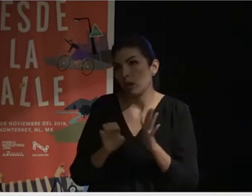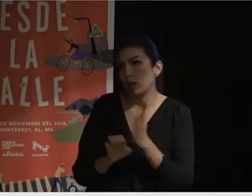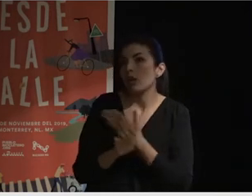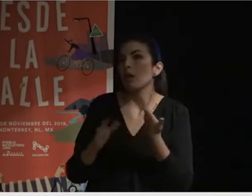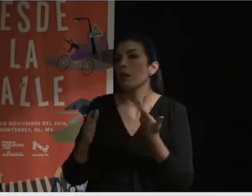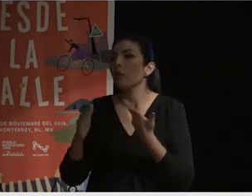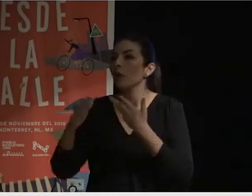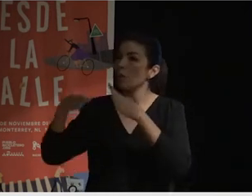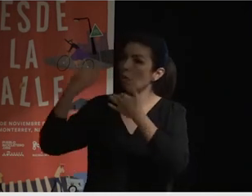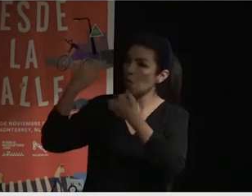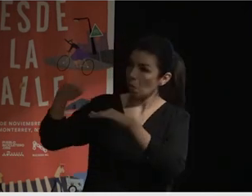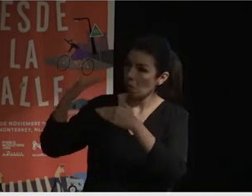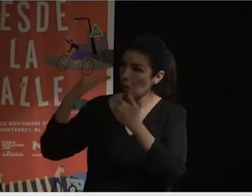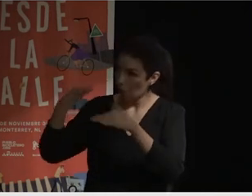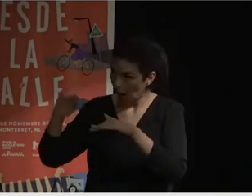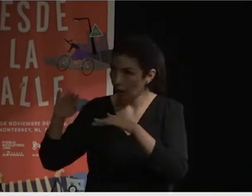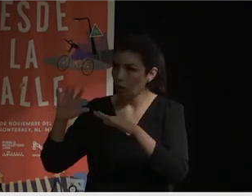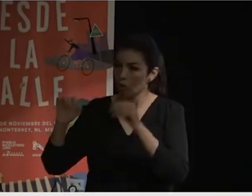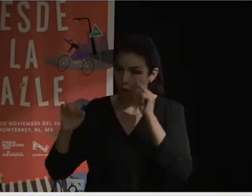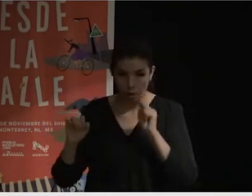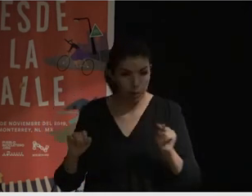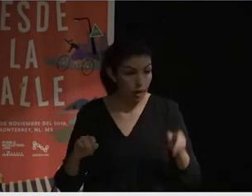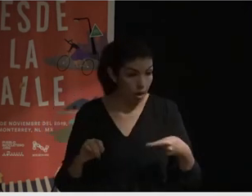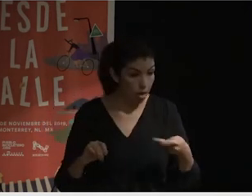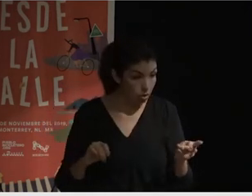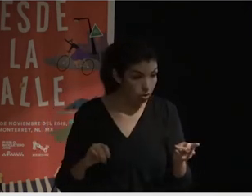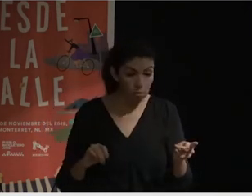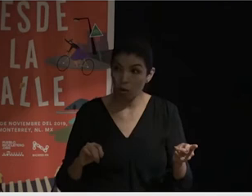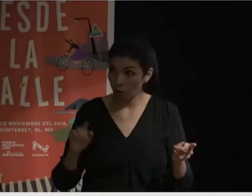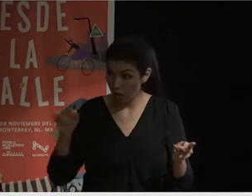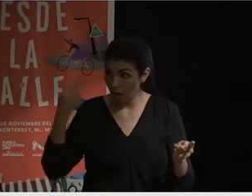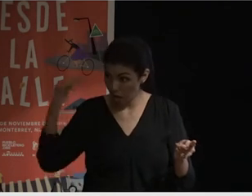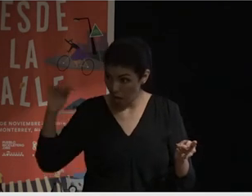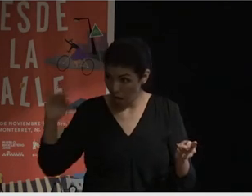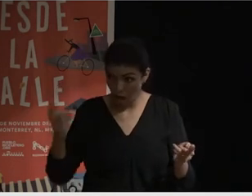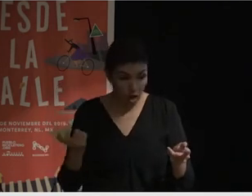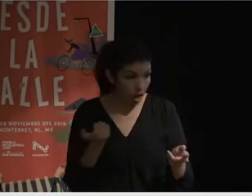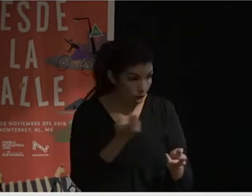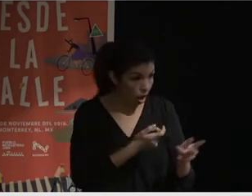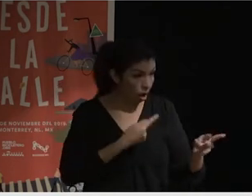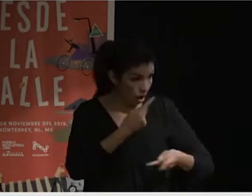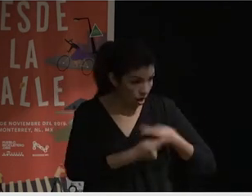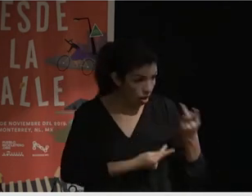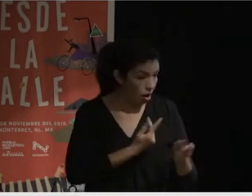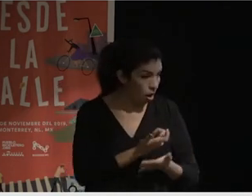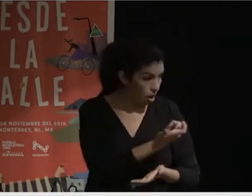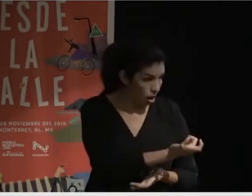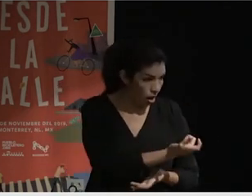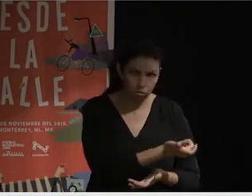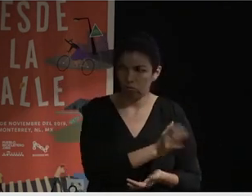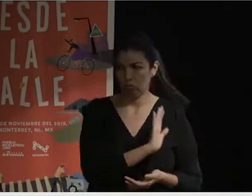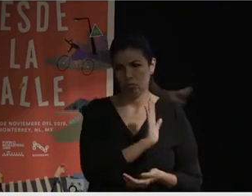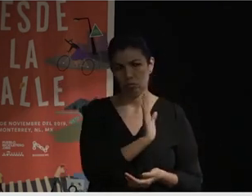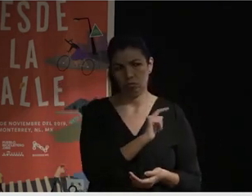lo regresa o qué va a pasar con eso? Pero pues hoy en día nos hemos dado cuenta que hay un montón de proyectos que si se cree sobre